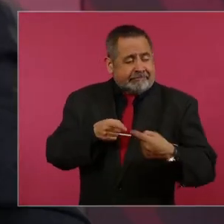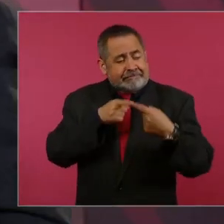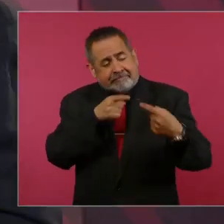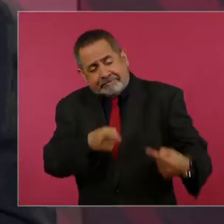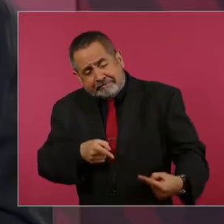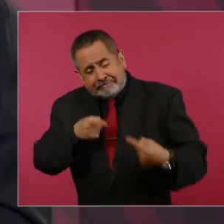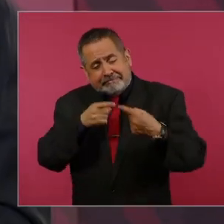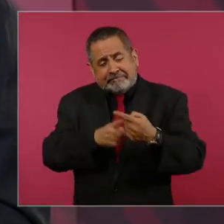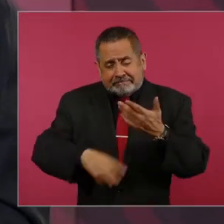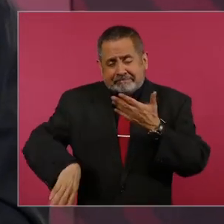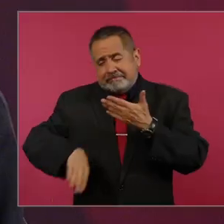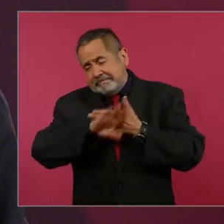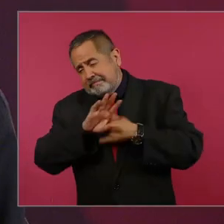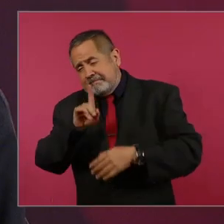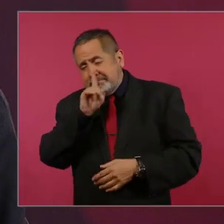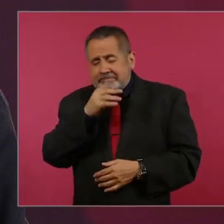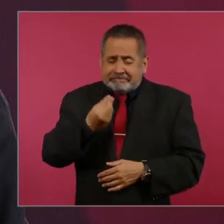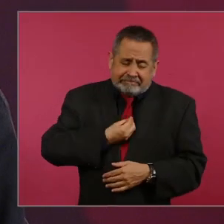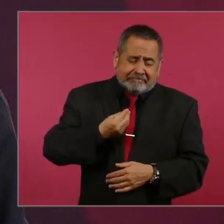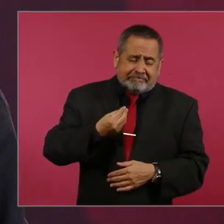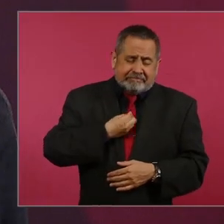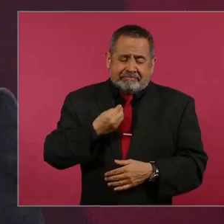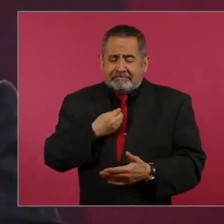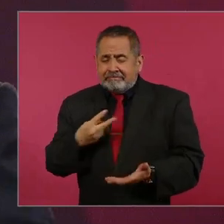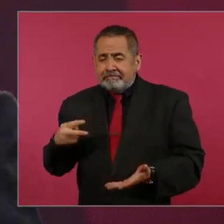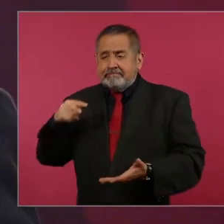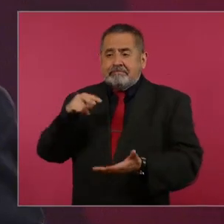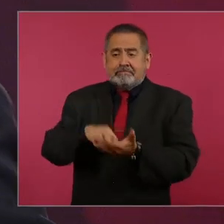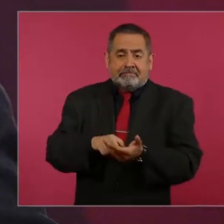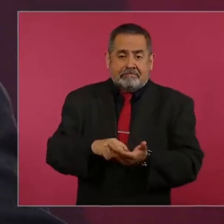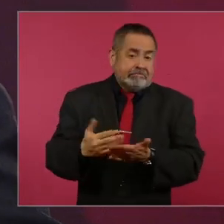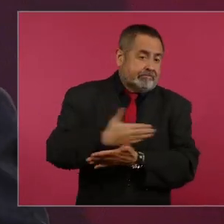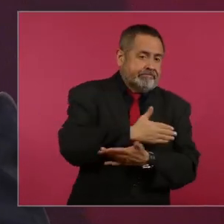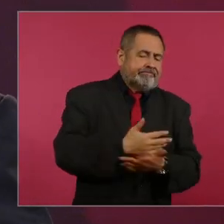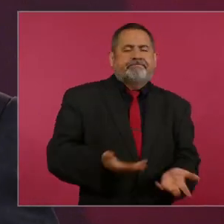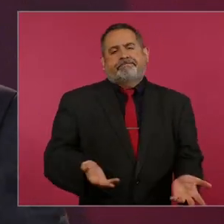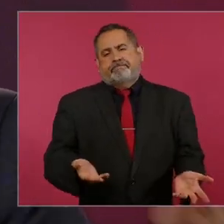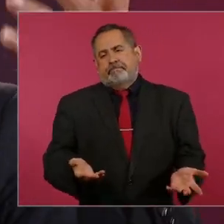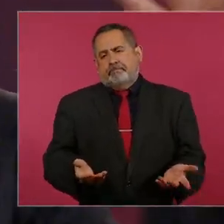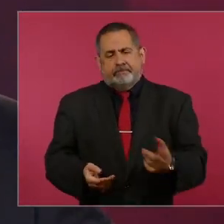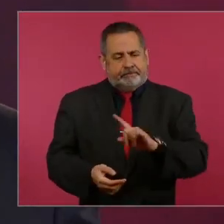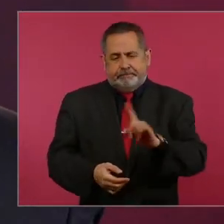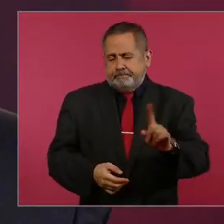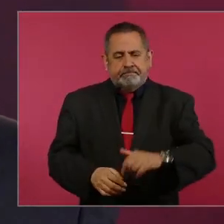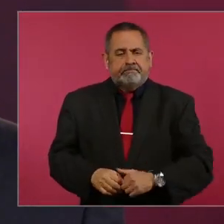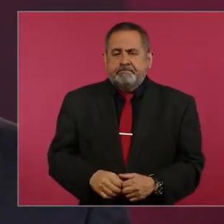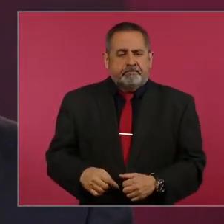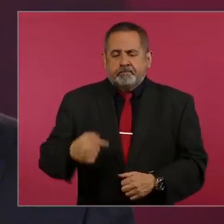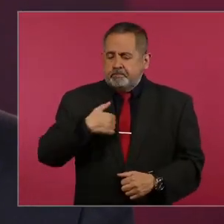pero no tengo